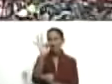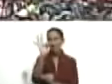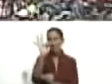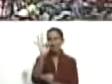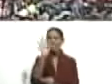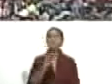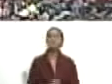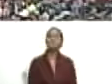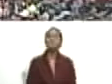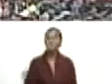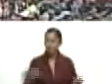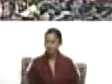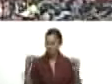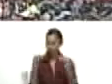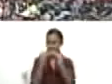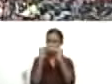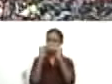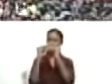¡Beso!